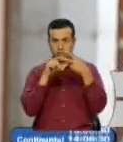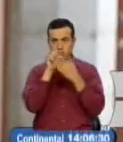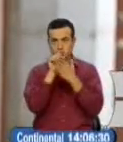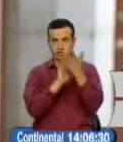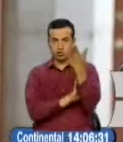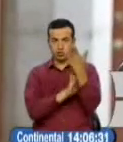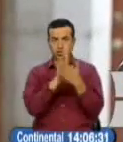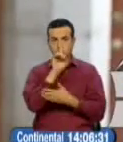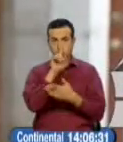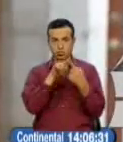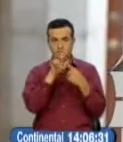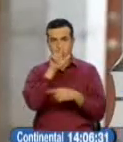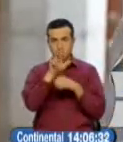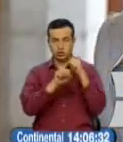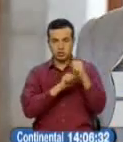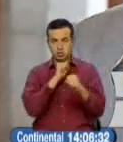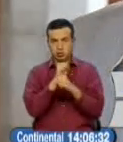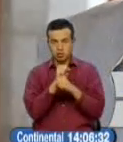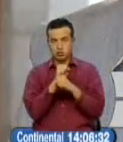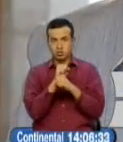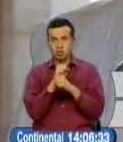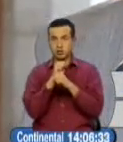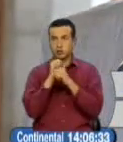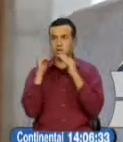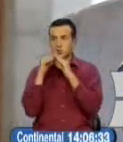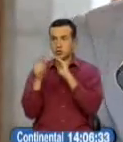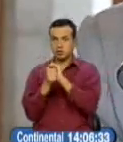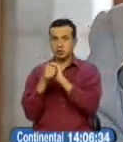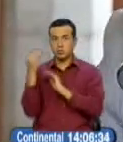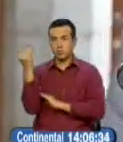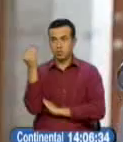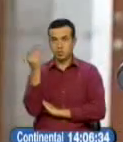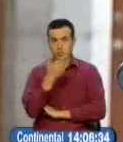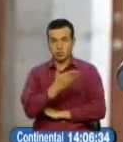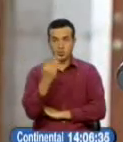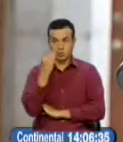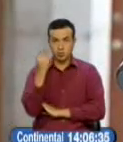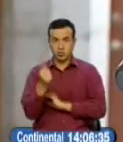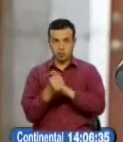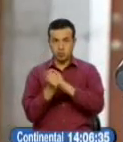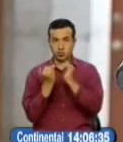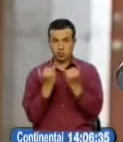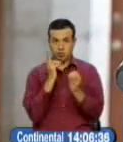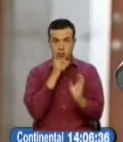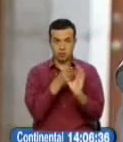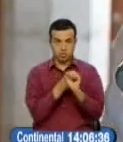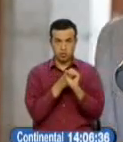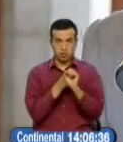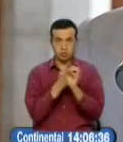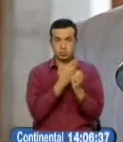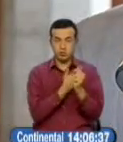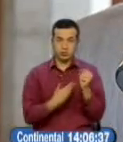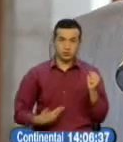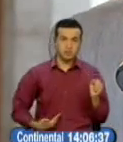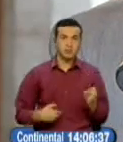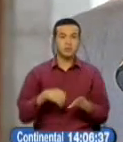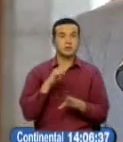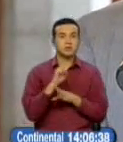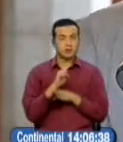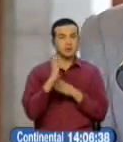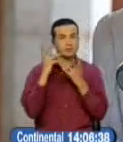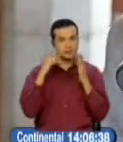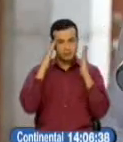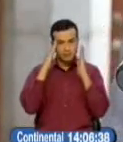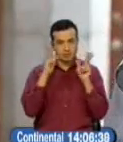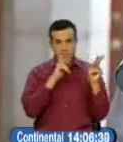proyectos de 1 a 3 años y en las casas de acogida con adolescentes que hoy día también van a estar presentes. El presidente de la República ha